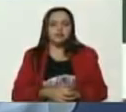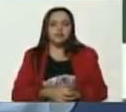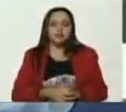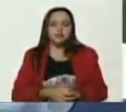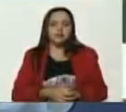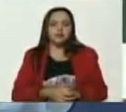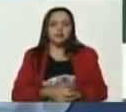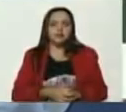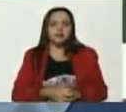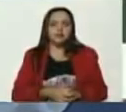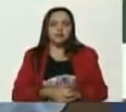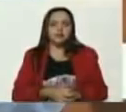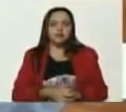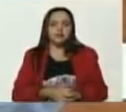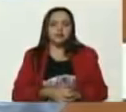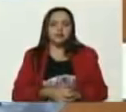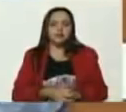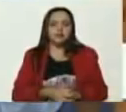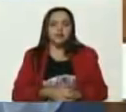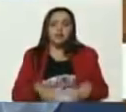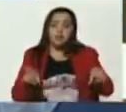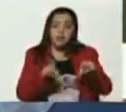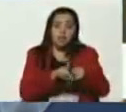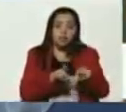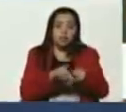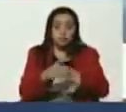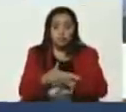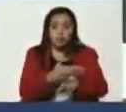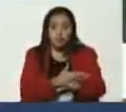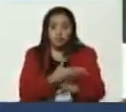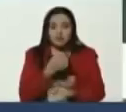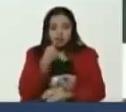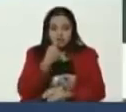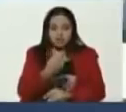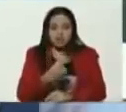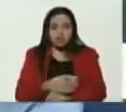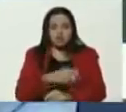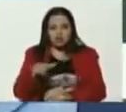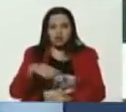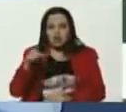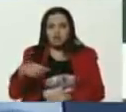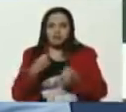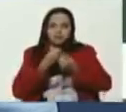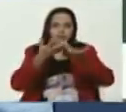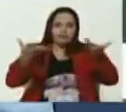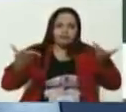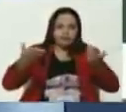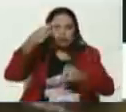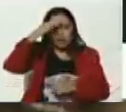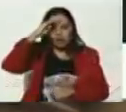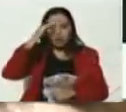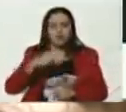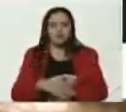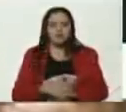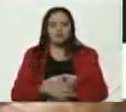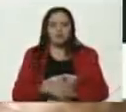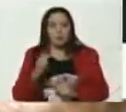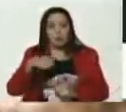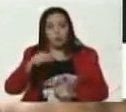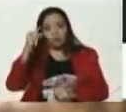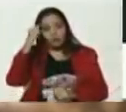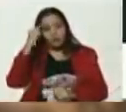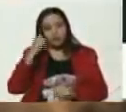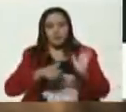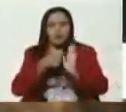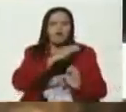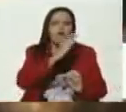así como Dagoberto nos trajo noticias de allá, nosotros enviamos noticias para Cuba. Hoy día está más